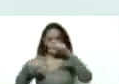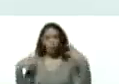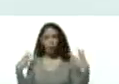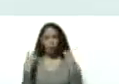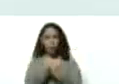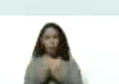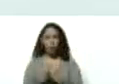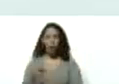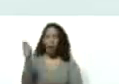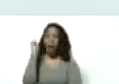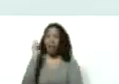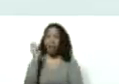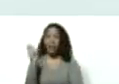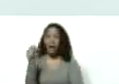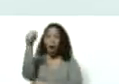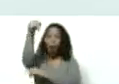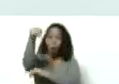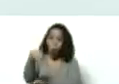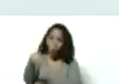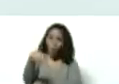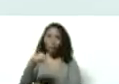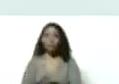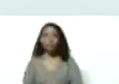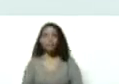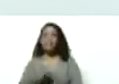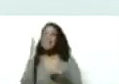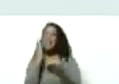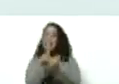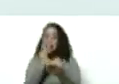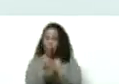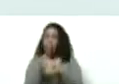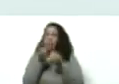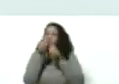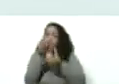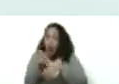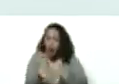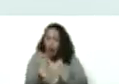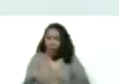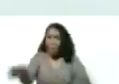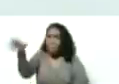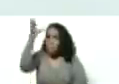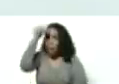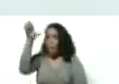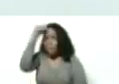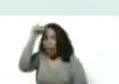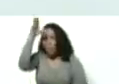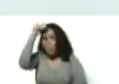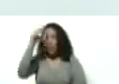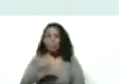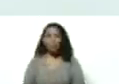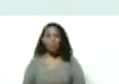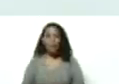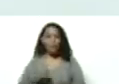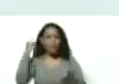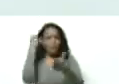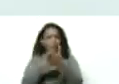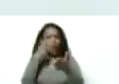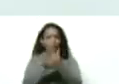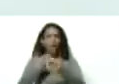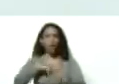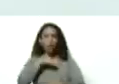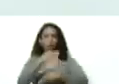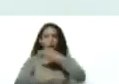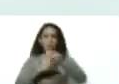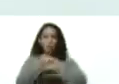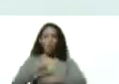las tareas del hoy. Siempre es bueno nutrirnos de la batalla que hemos dado, de la